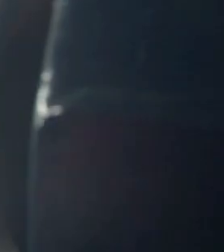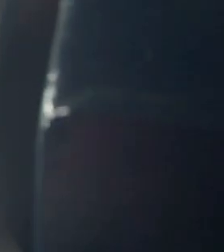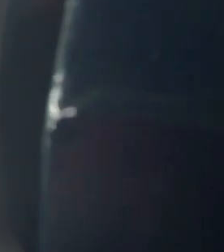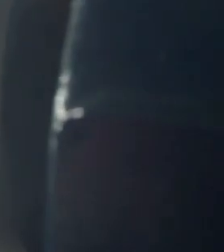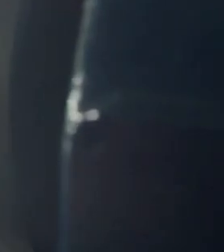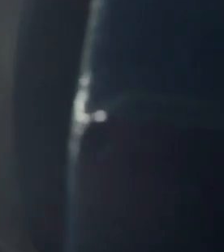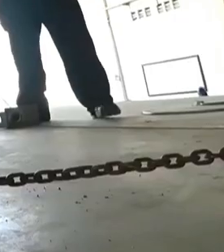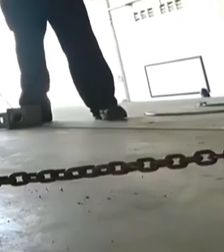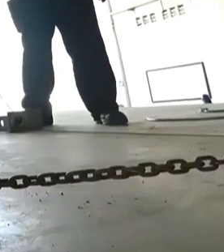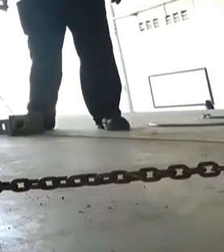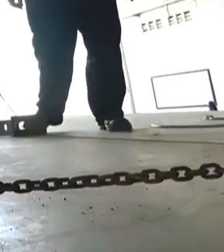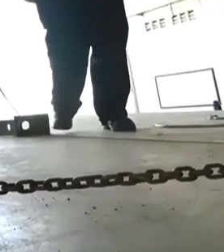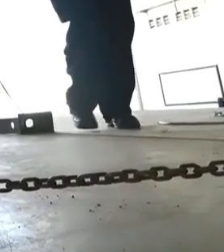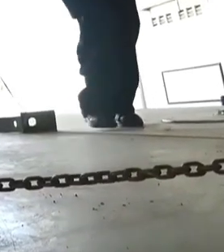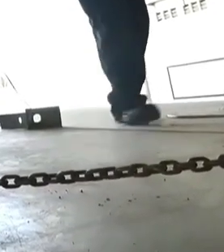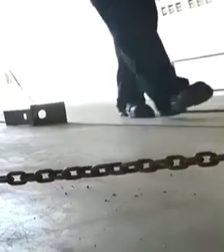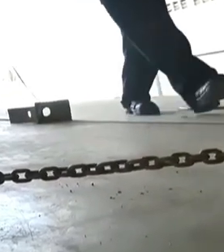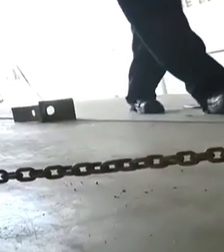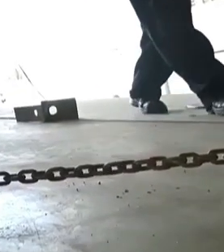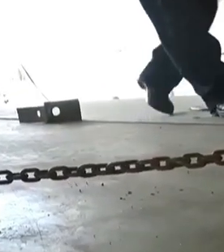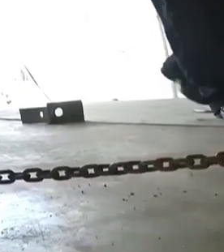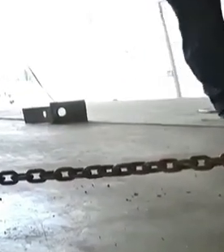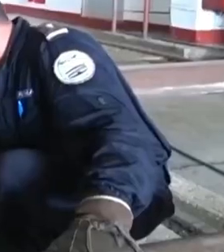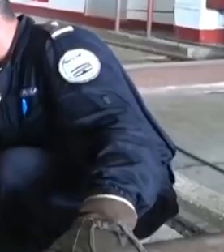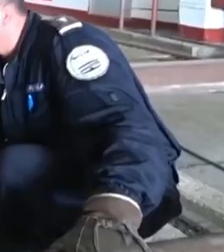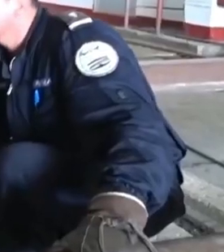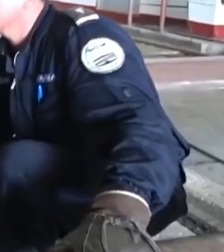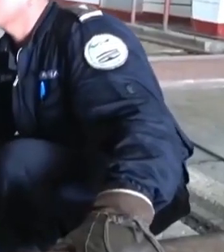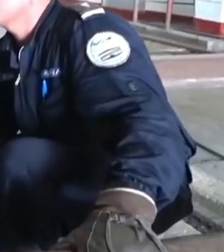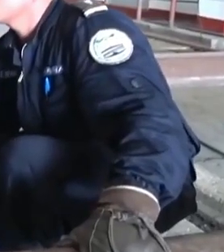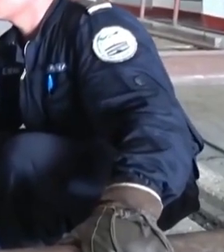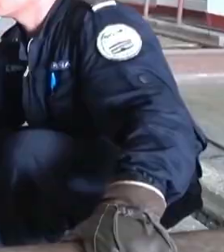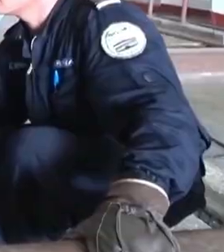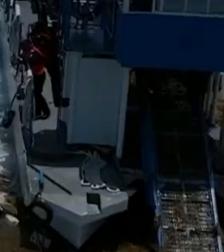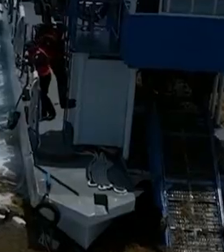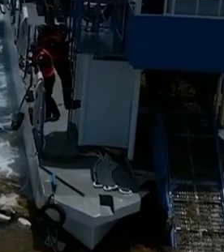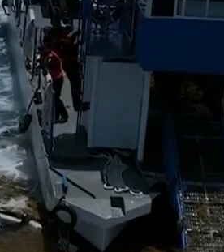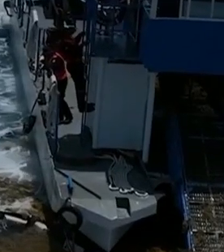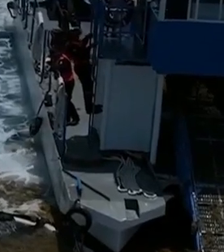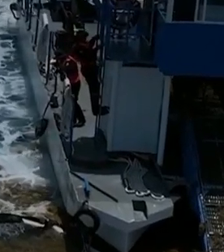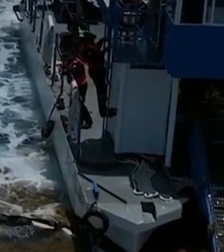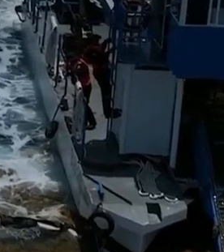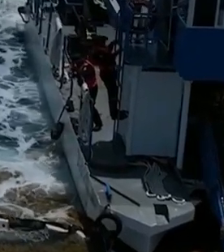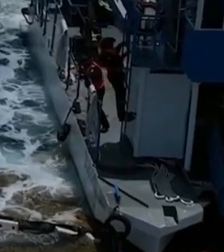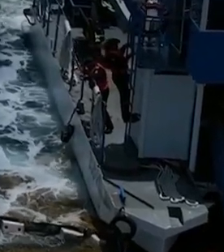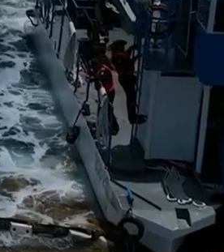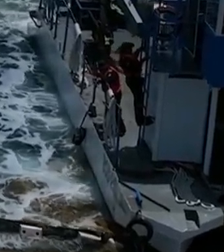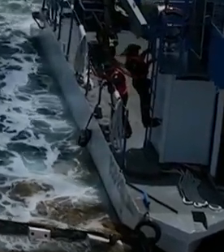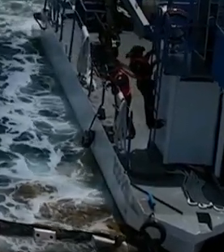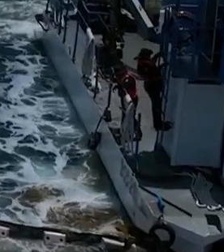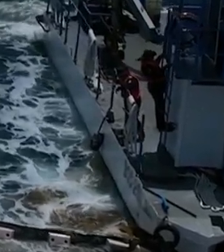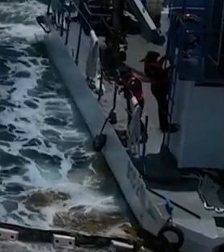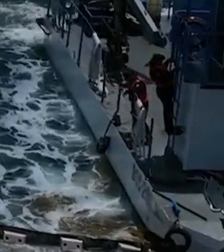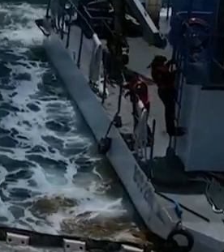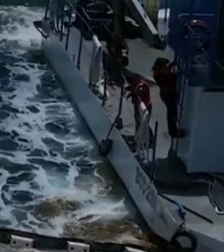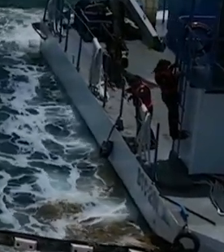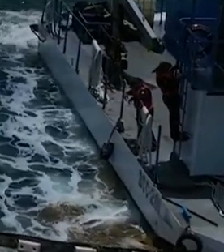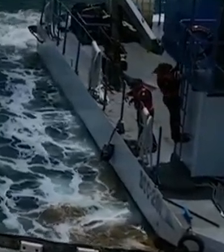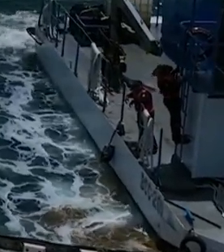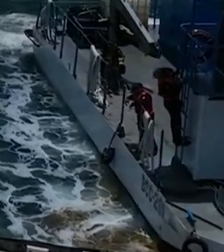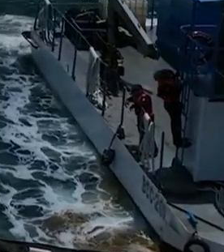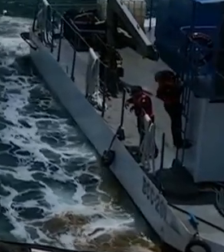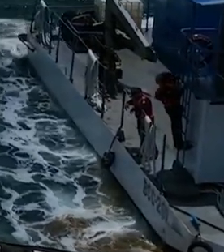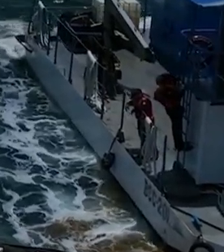nuestros astilleros de marina se han construido, con ingenieros navales, una flota sargacera operada por personal